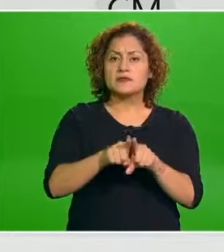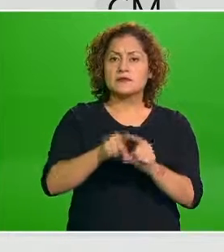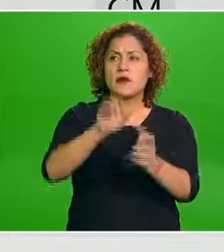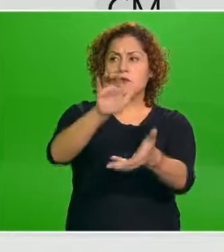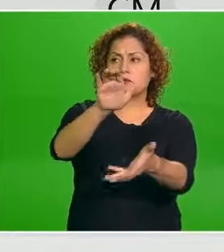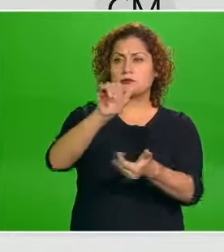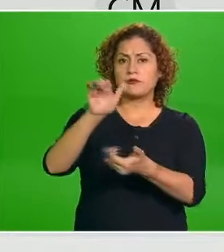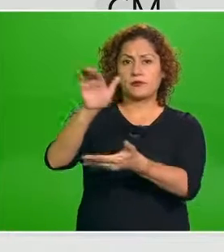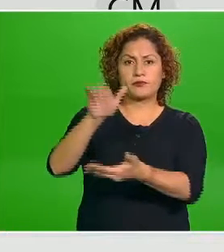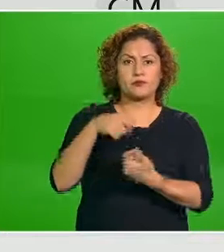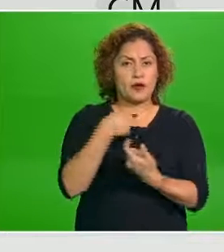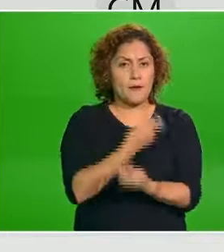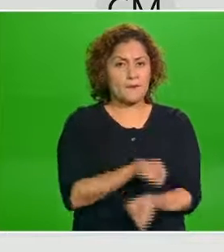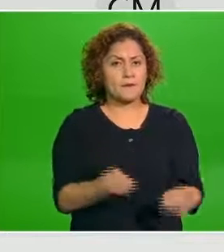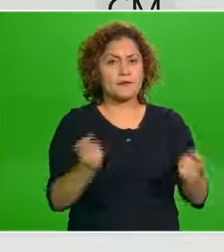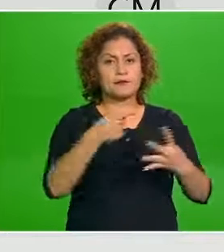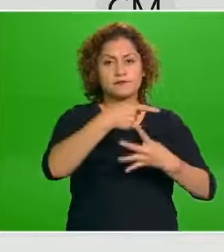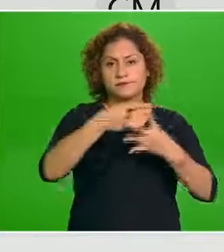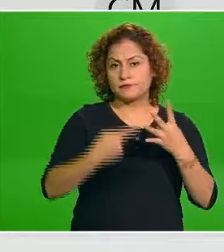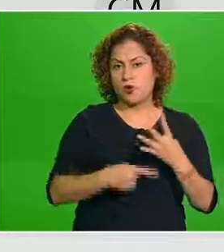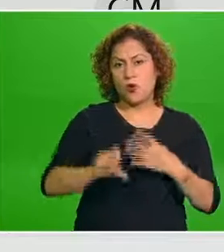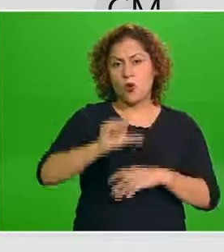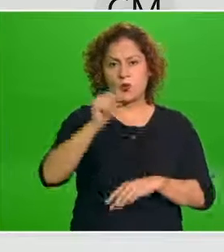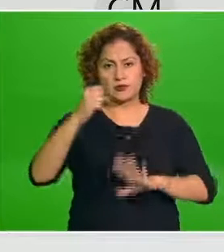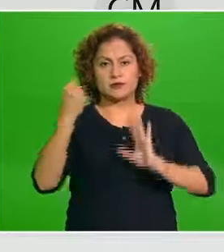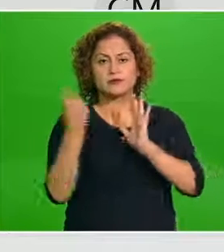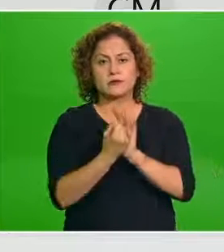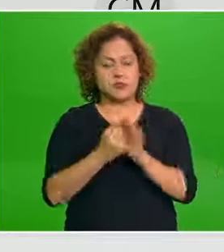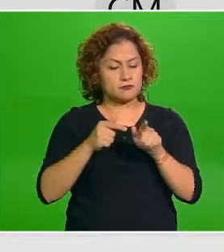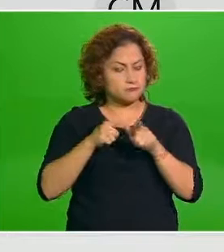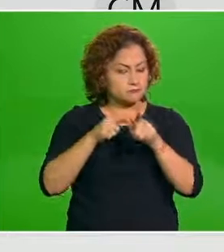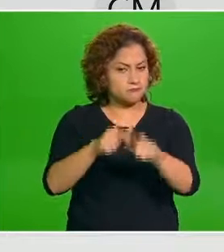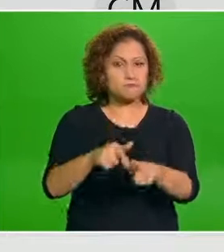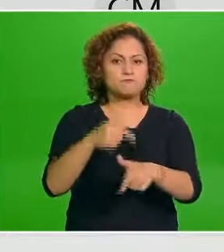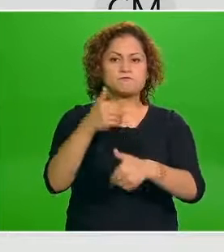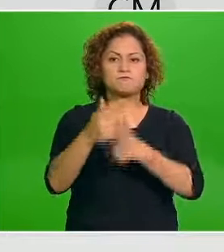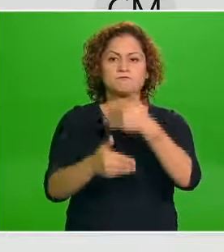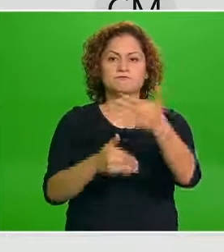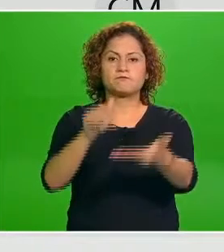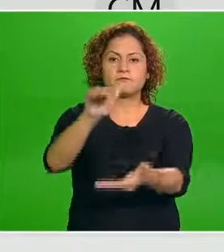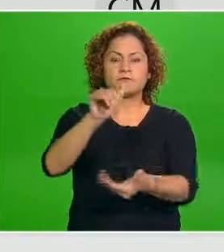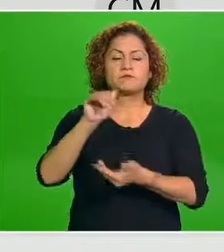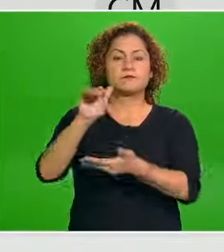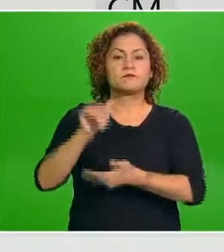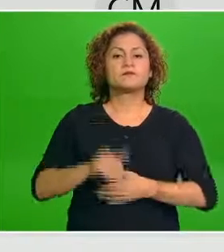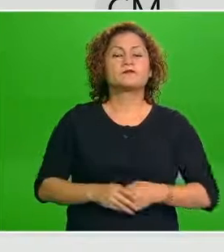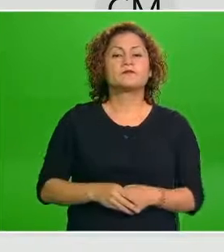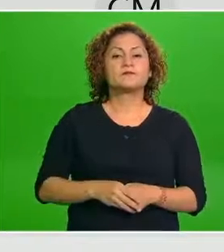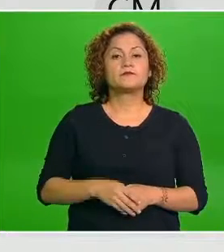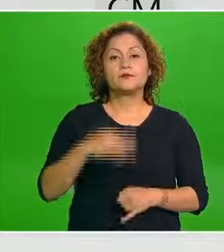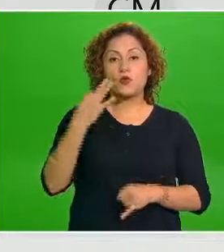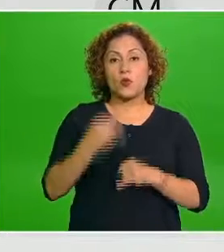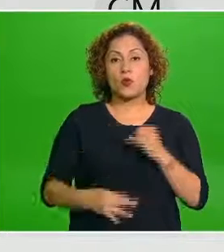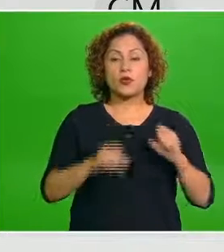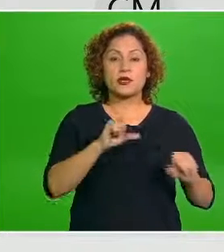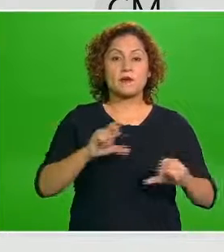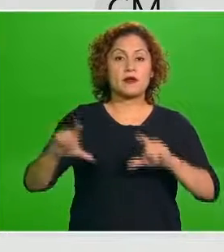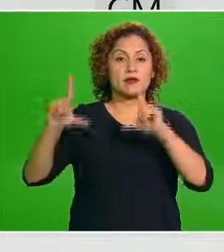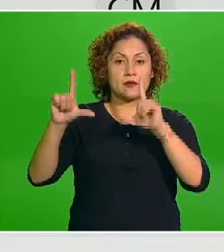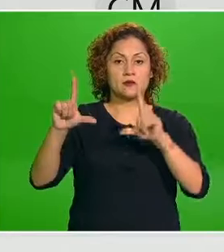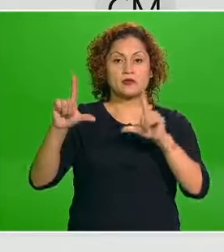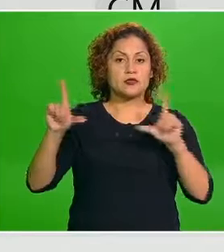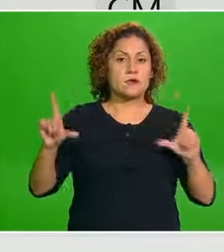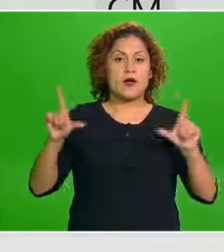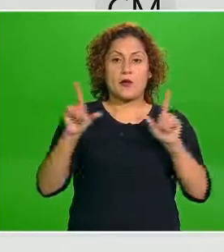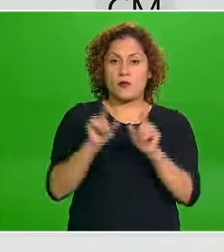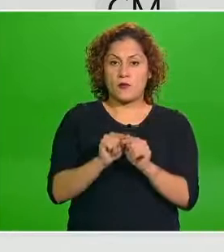demás 4 tipos de vacunas que seguirán llegando en siguientes semanas. Y por eso finalmente en la última diapositiva solo